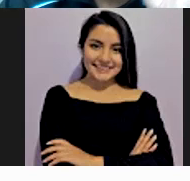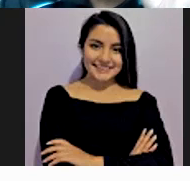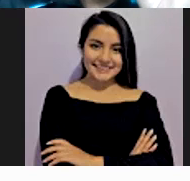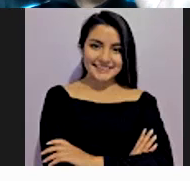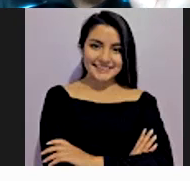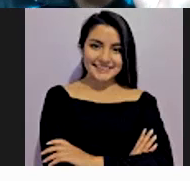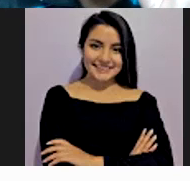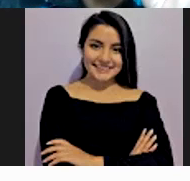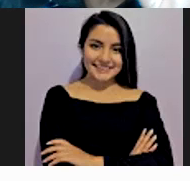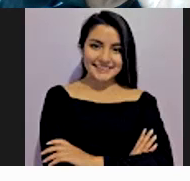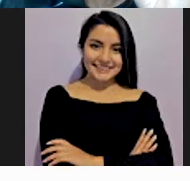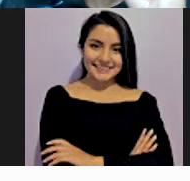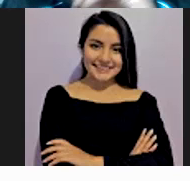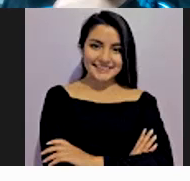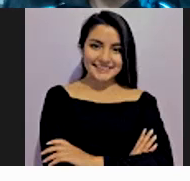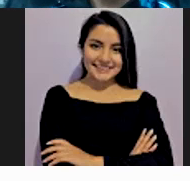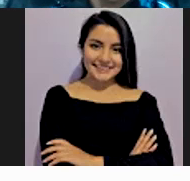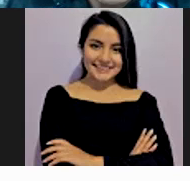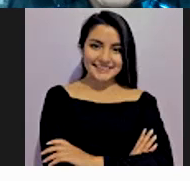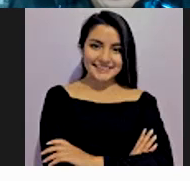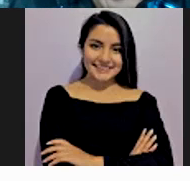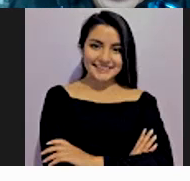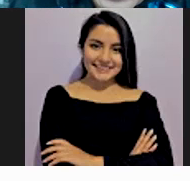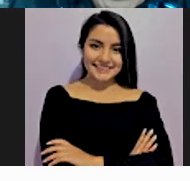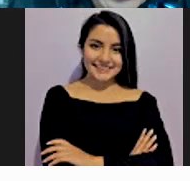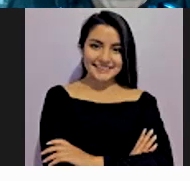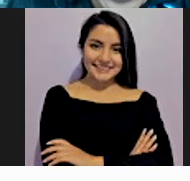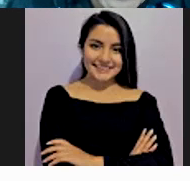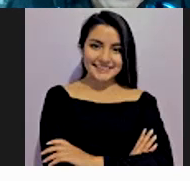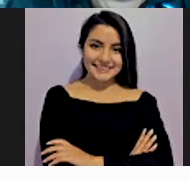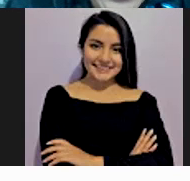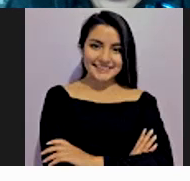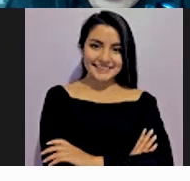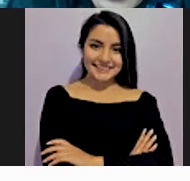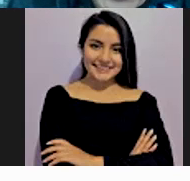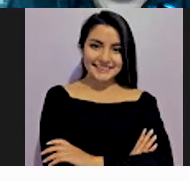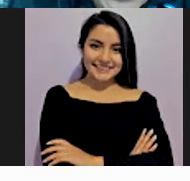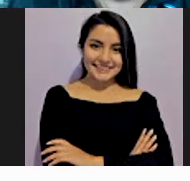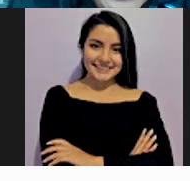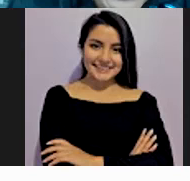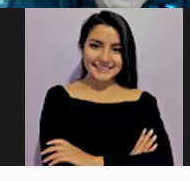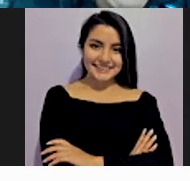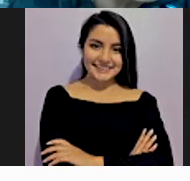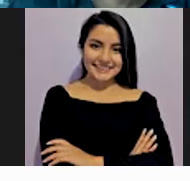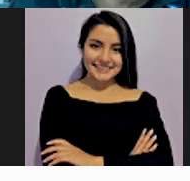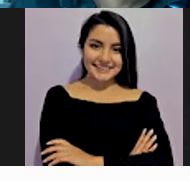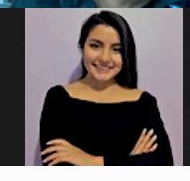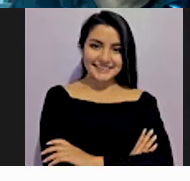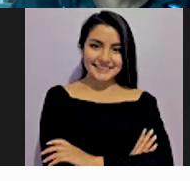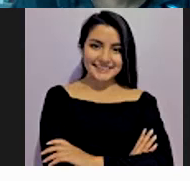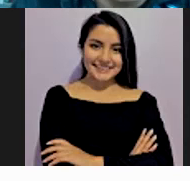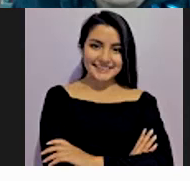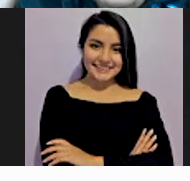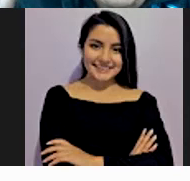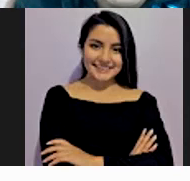se calzó, ¿no? Allá de pronto, si es que usted contaba una, le quitaban una buena, ¿no? Entonces, alguna vez sí me pasó eso, ¿no? Justo era